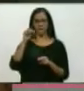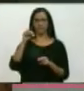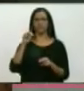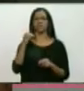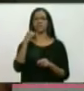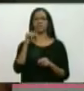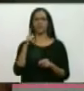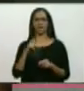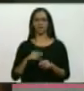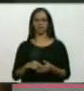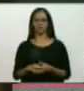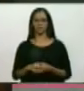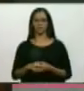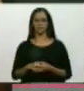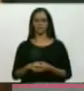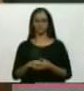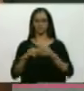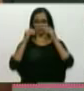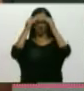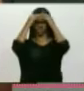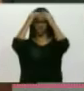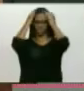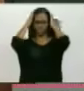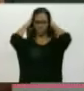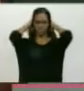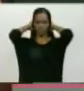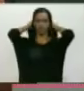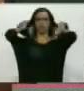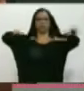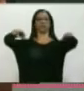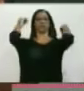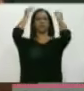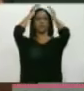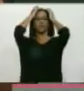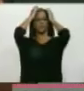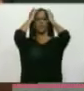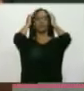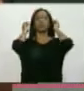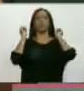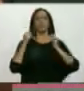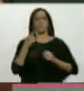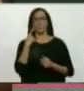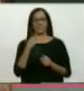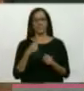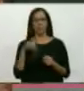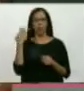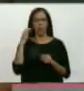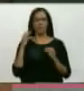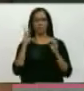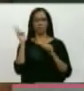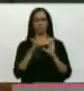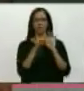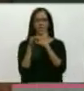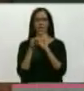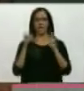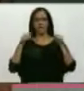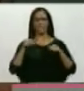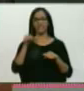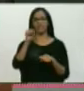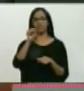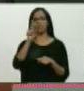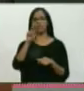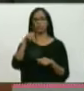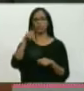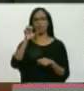Merlano. El caso Merlano. Hay dos ¿viste que este país, Colombia y Venezuela, están unidos? Porque, por ejemplo, aquí tenemos a Superlano y allá